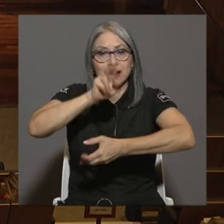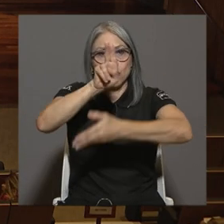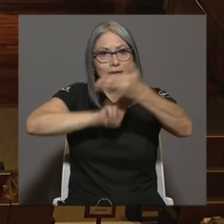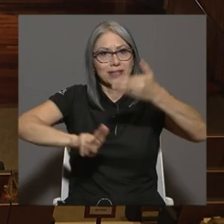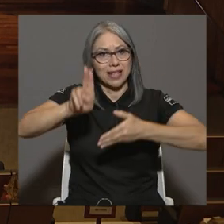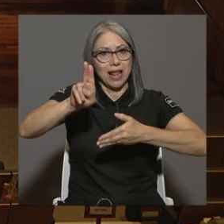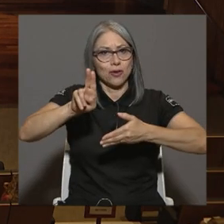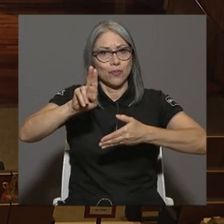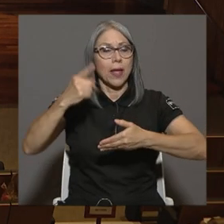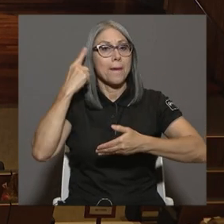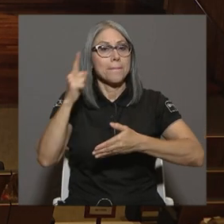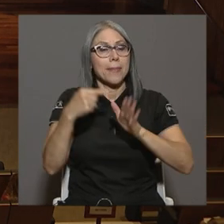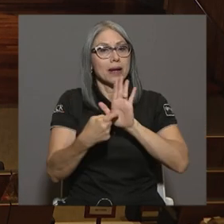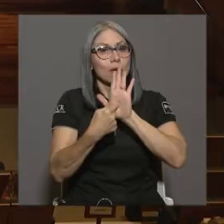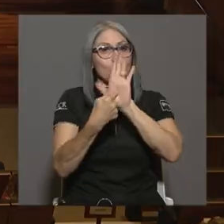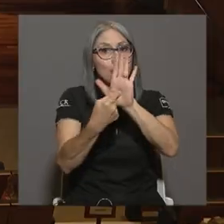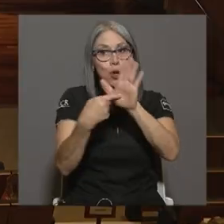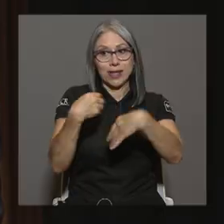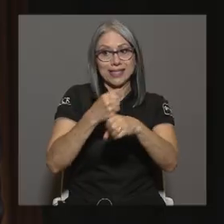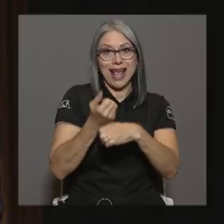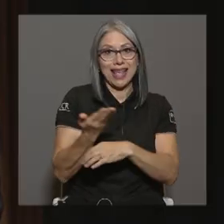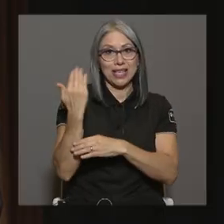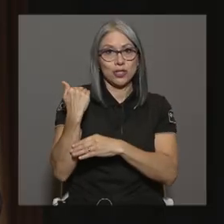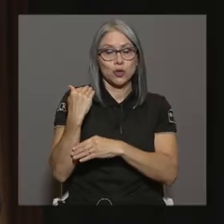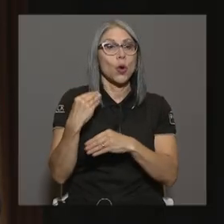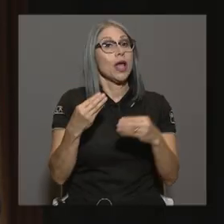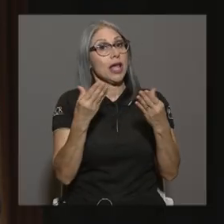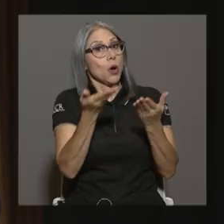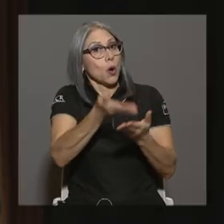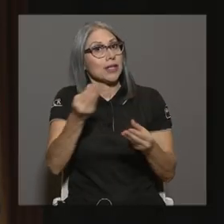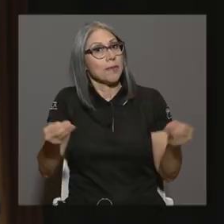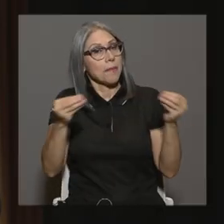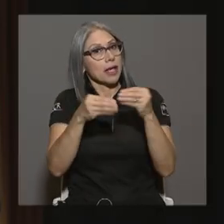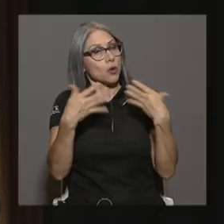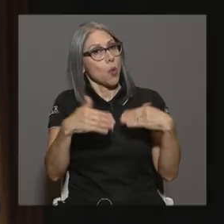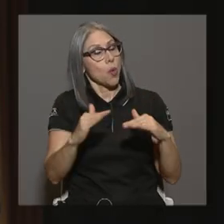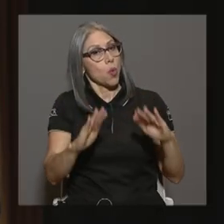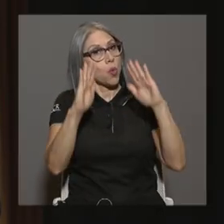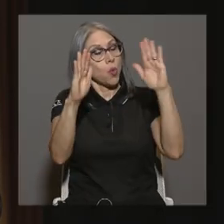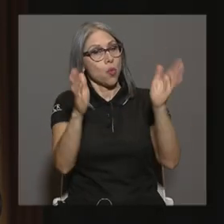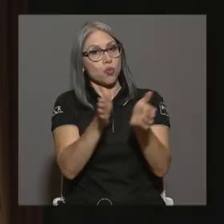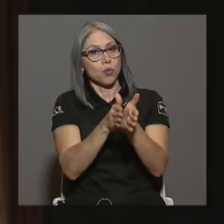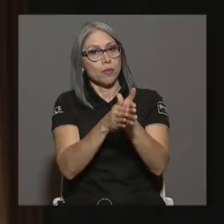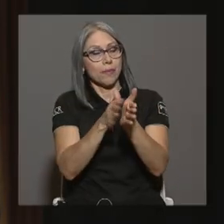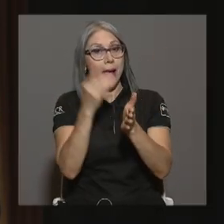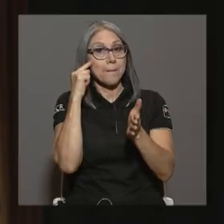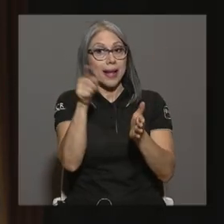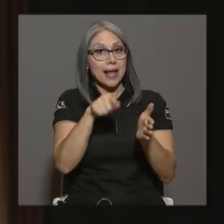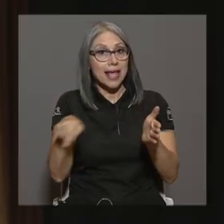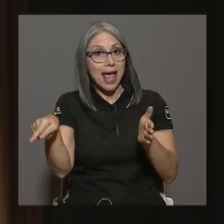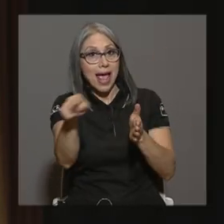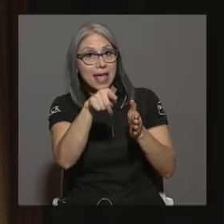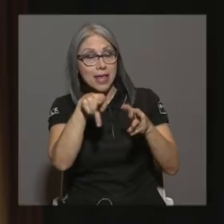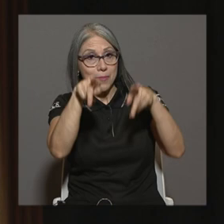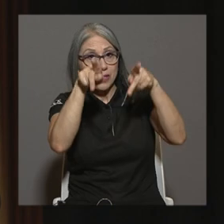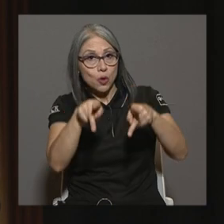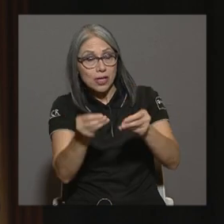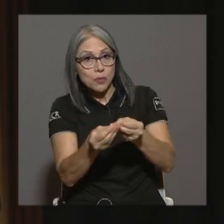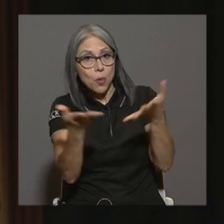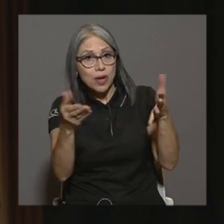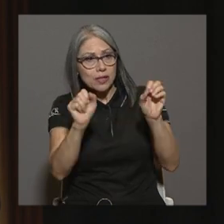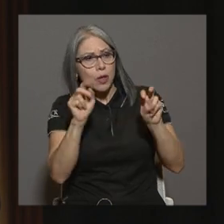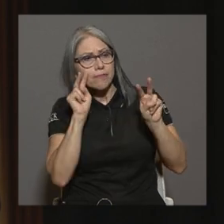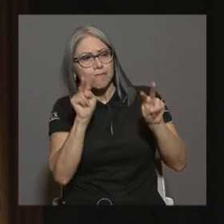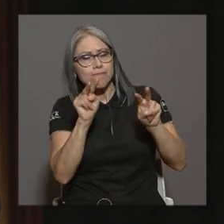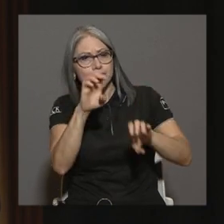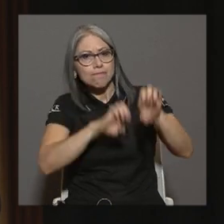de tornarlo más manifiesto y por su vez más plausible a la evaluación pública. Aunque es urgente también aclarar que